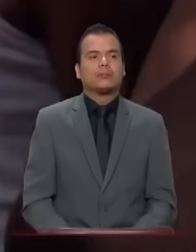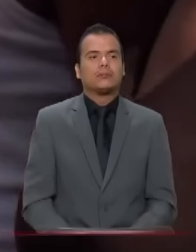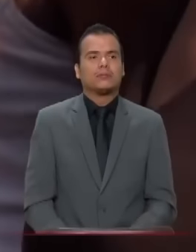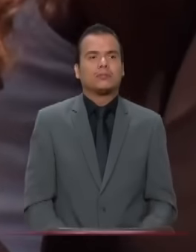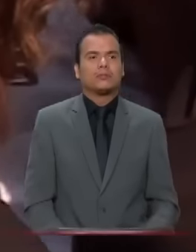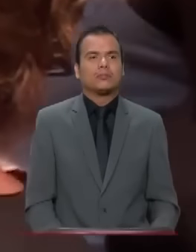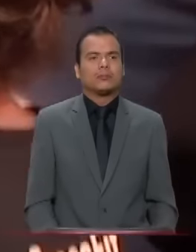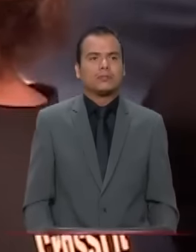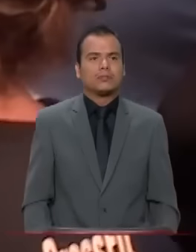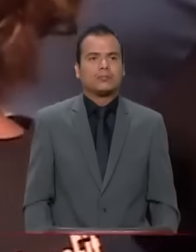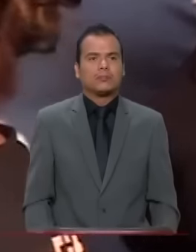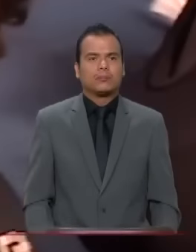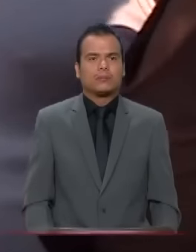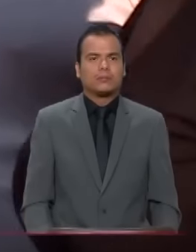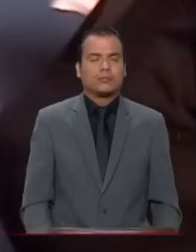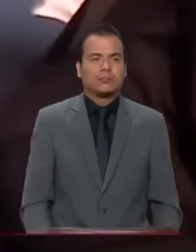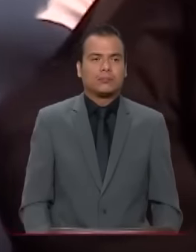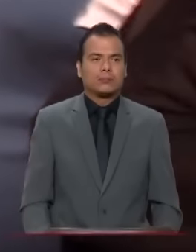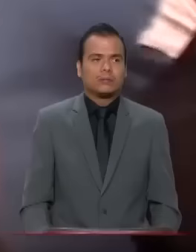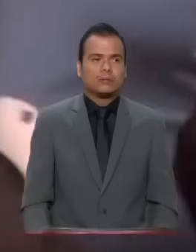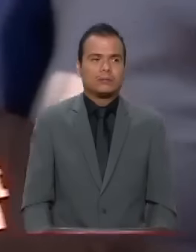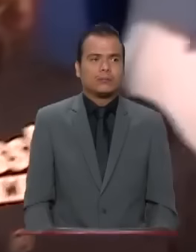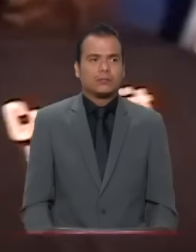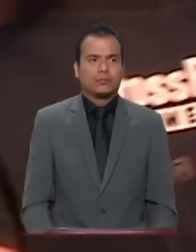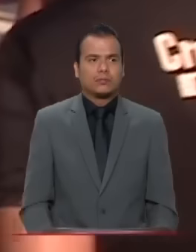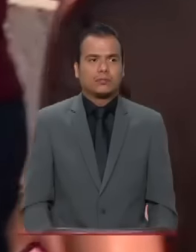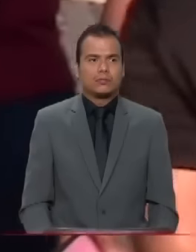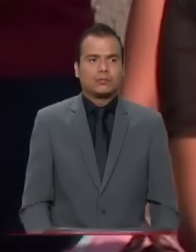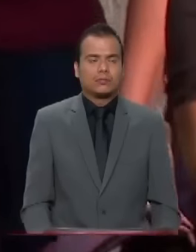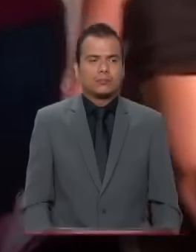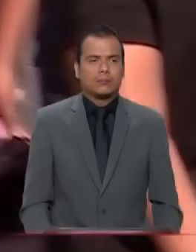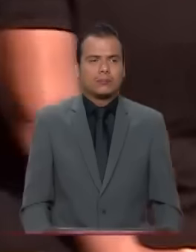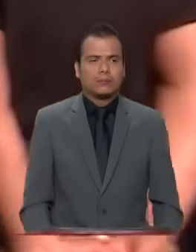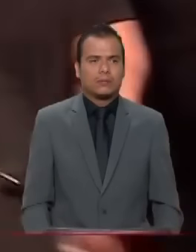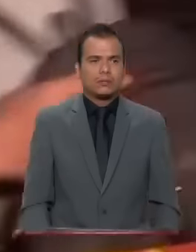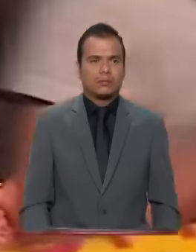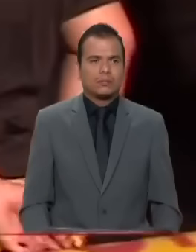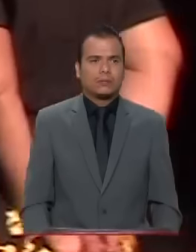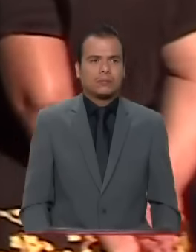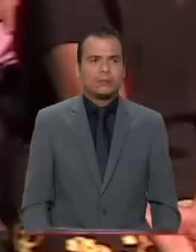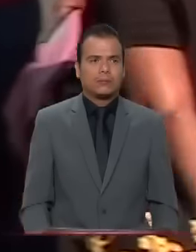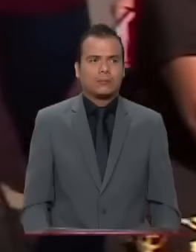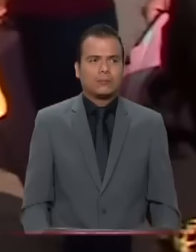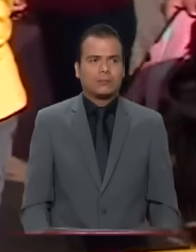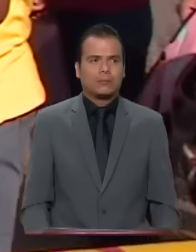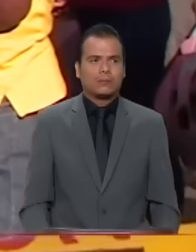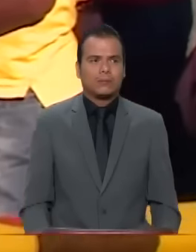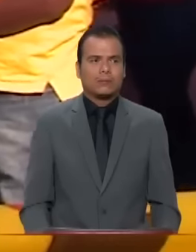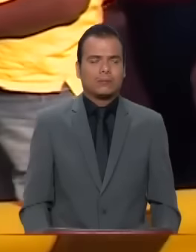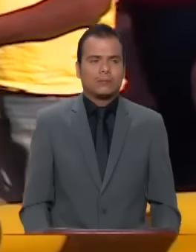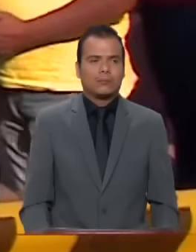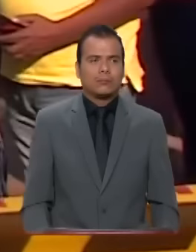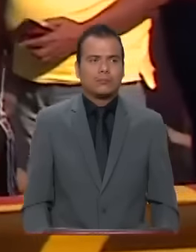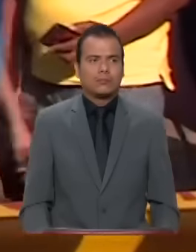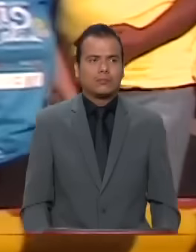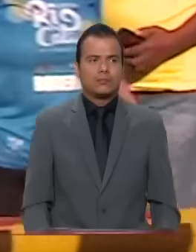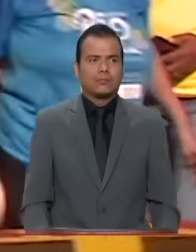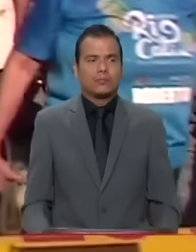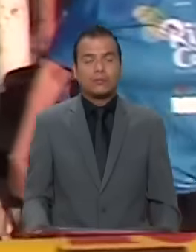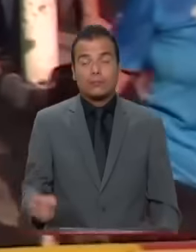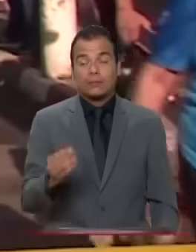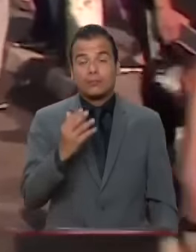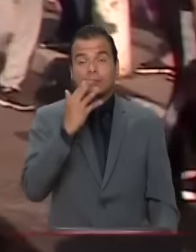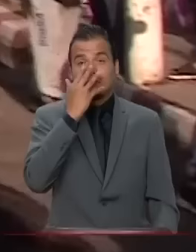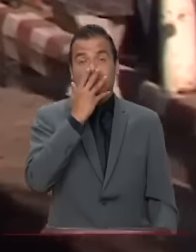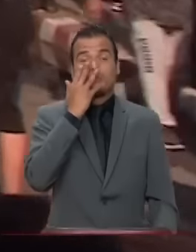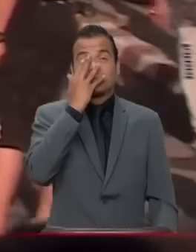encontramos. ¿La mayoría de muertes por asfixia, teniente? En muchos de los incendios, la mayoría no, pero gran parte de las personas